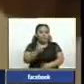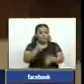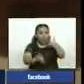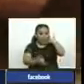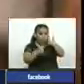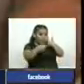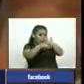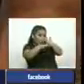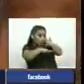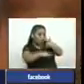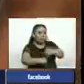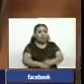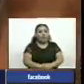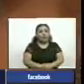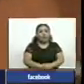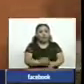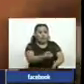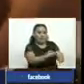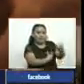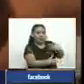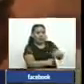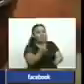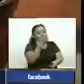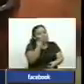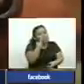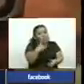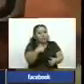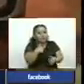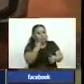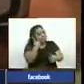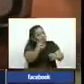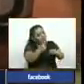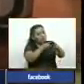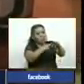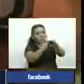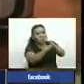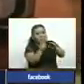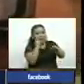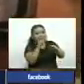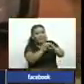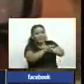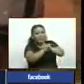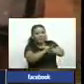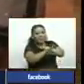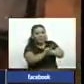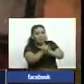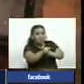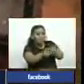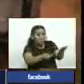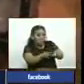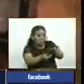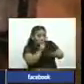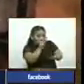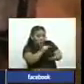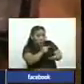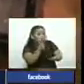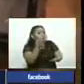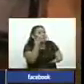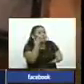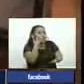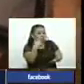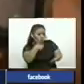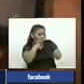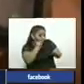Buenas tardes. Diga. Fíjese que vi un anuncio en Marketplace sobre productos que tenían a la venta. ¿Dónde